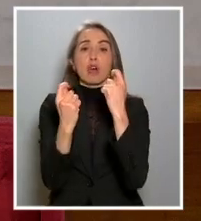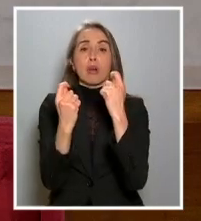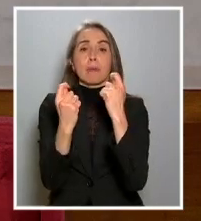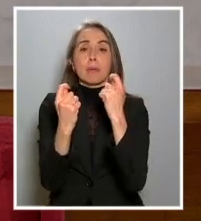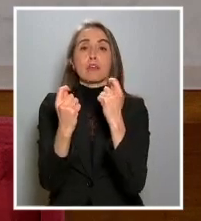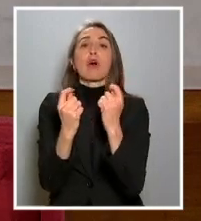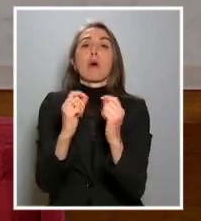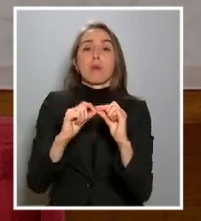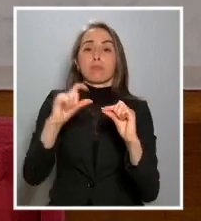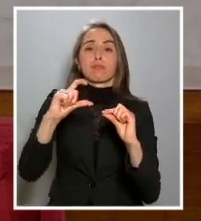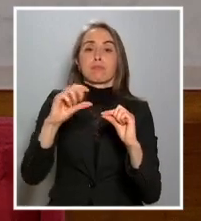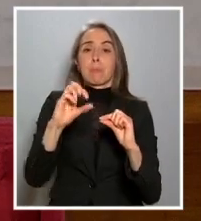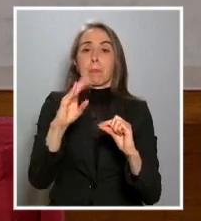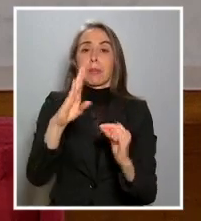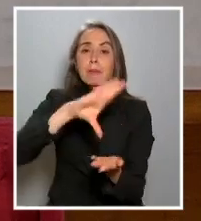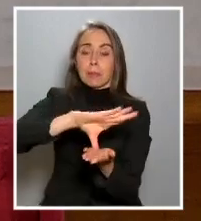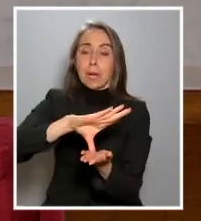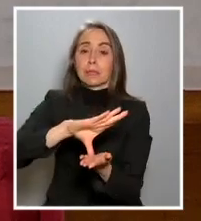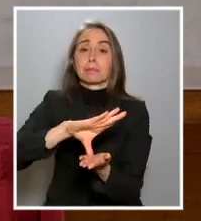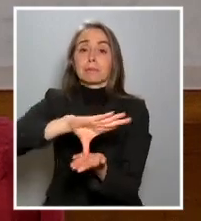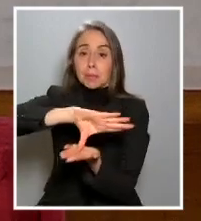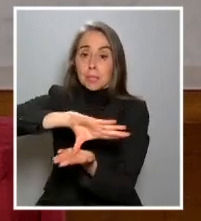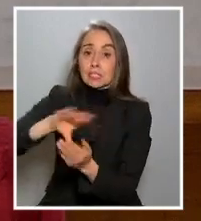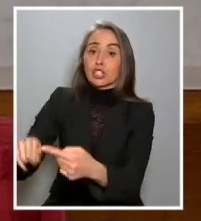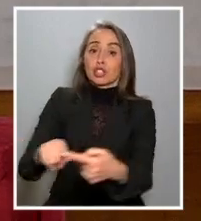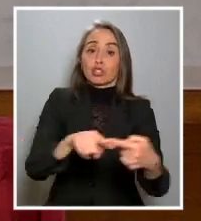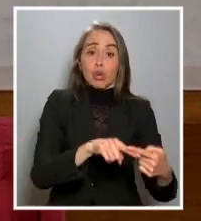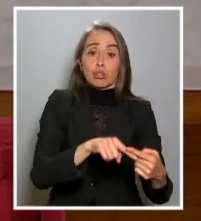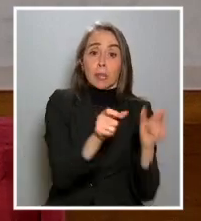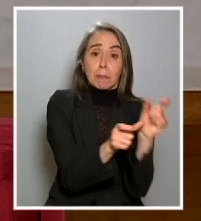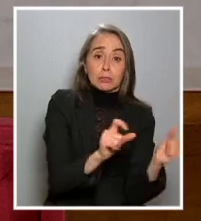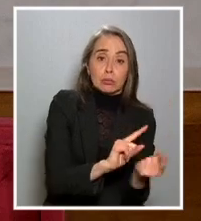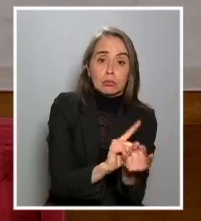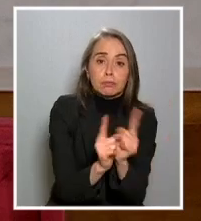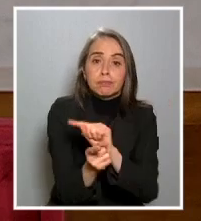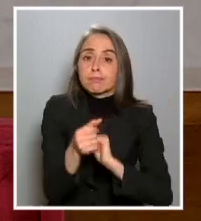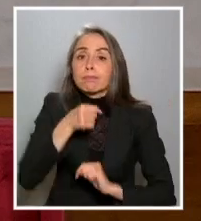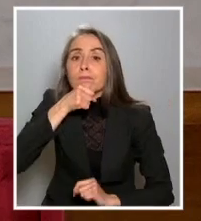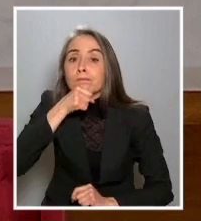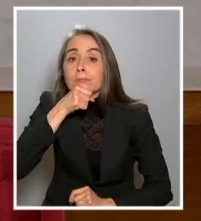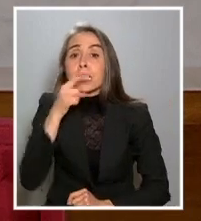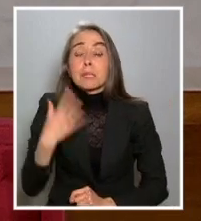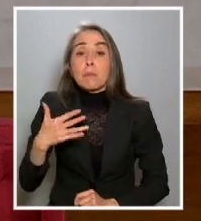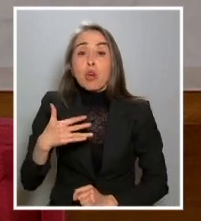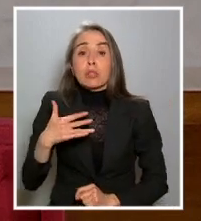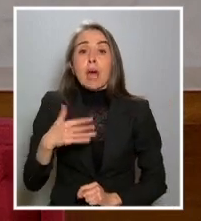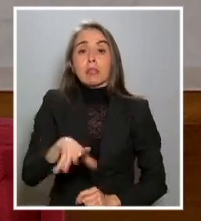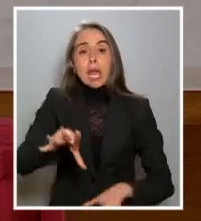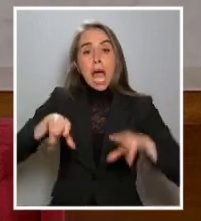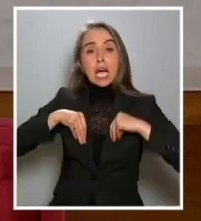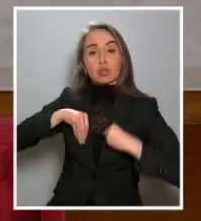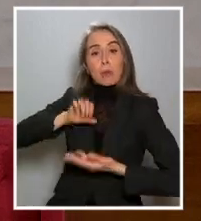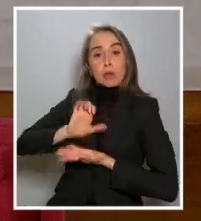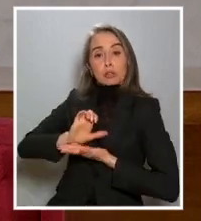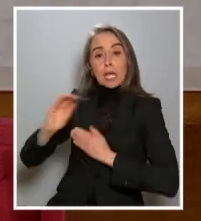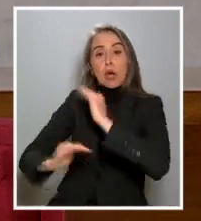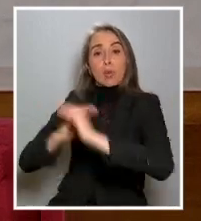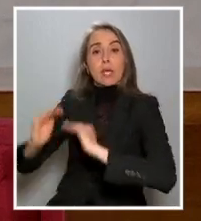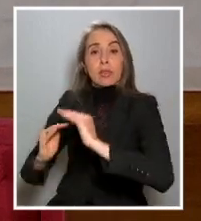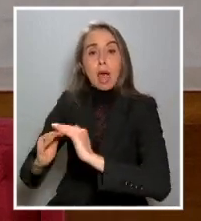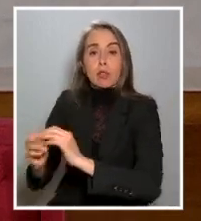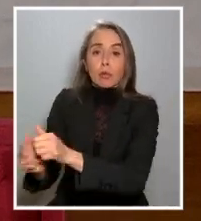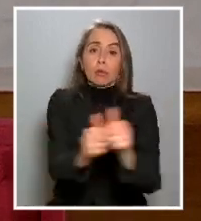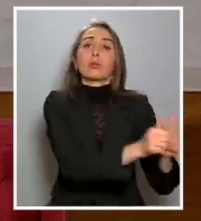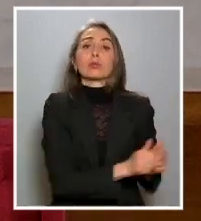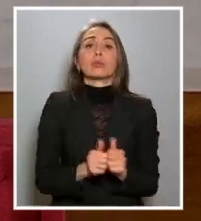país. En una sociedad que está envejeciendo, es crucial que asumamos la responsabilidad de los cuidados de manera